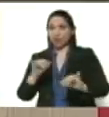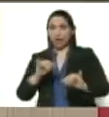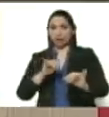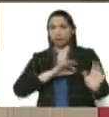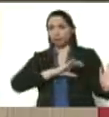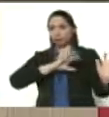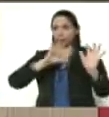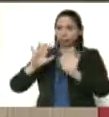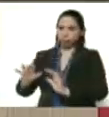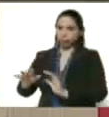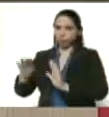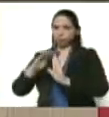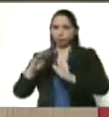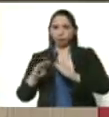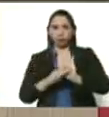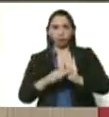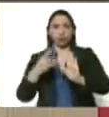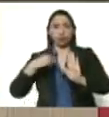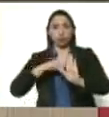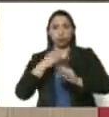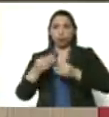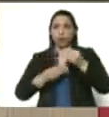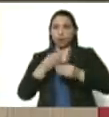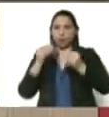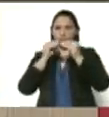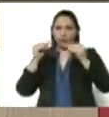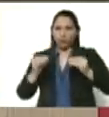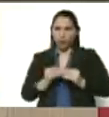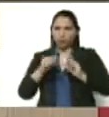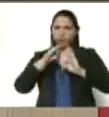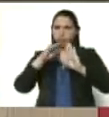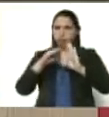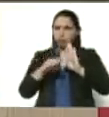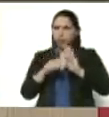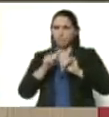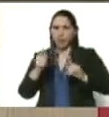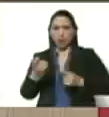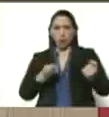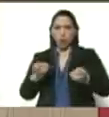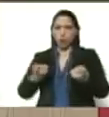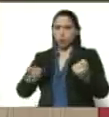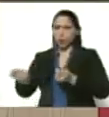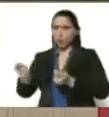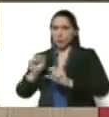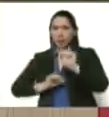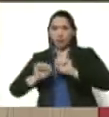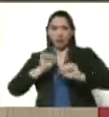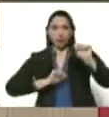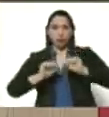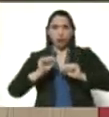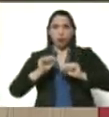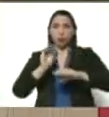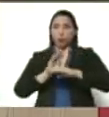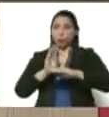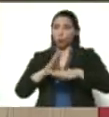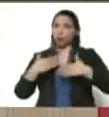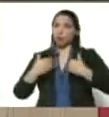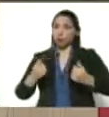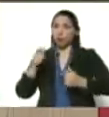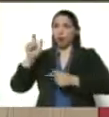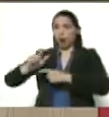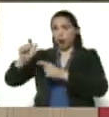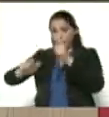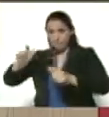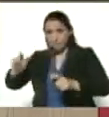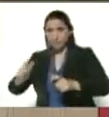regresado, los protocolos que estamos estableciendo y cumpliendo para el control y la prevención, cuidar la salud de estos